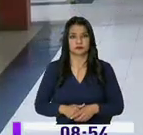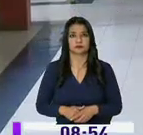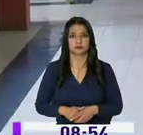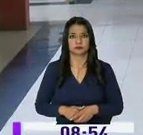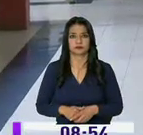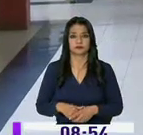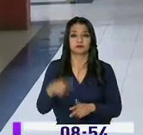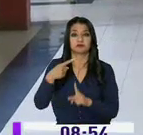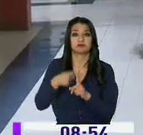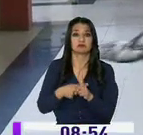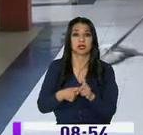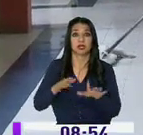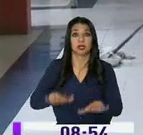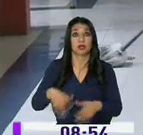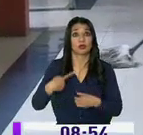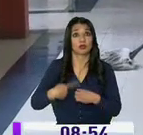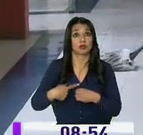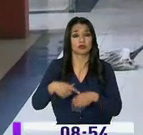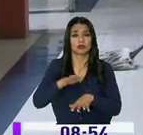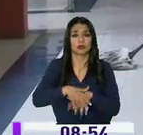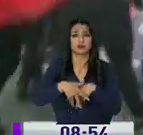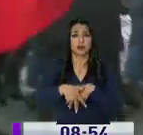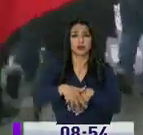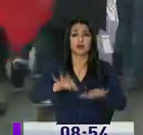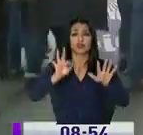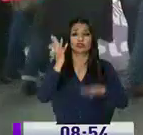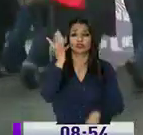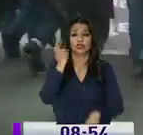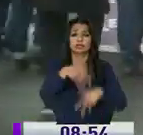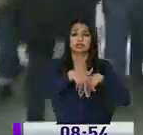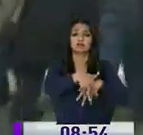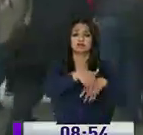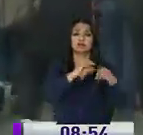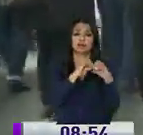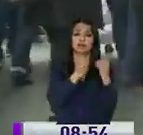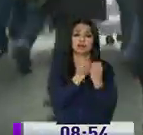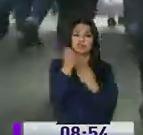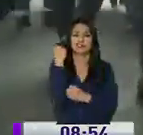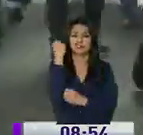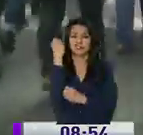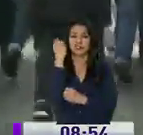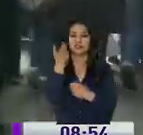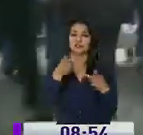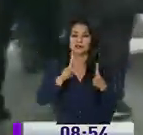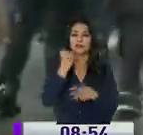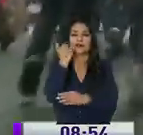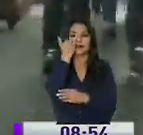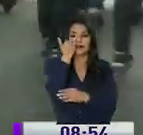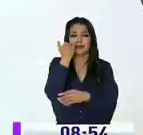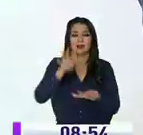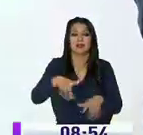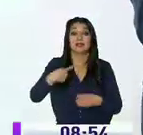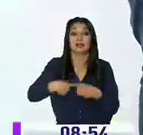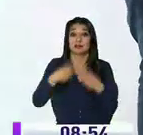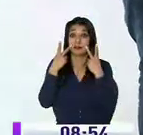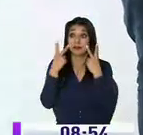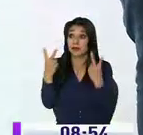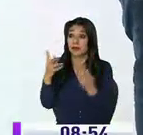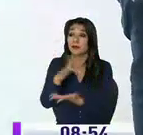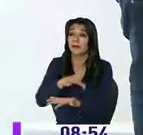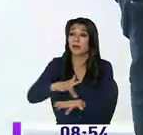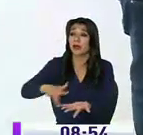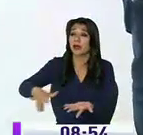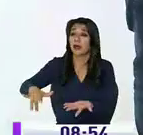varios mercados de la capital tras 8 días de manifestaciones de varias organizaciones sindicales e indígenas en Quito. Mientras los